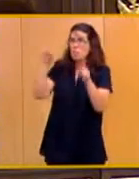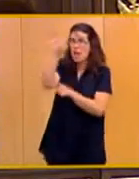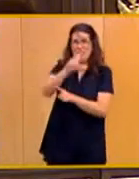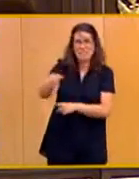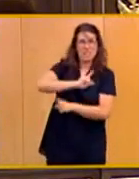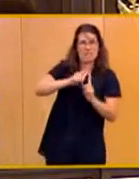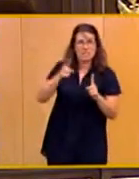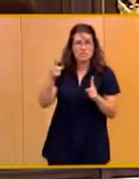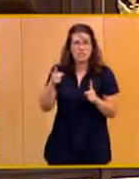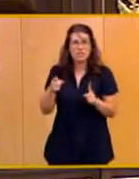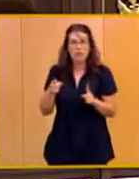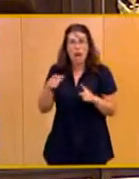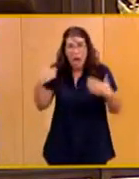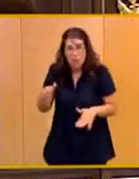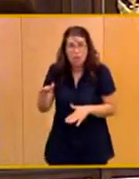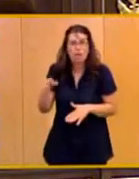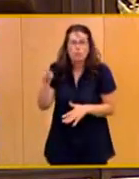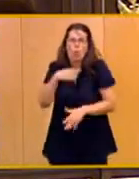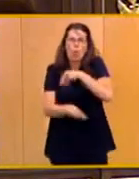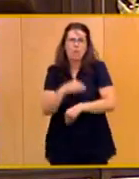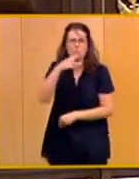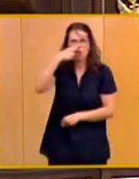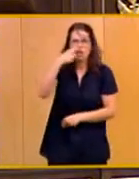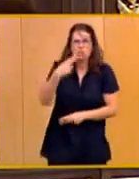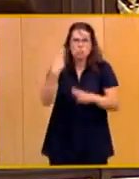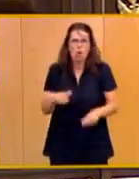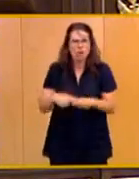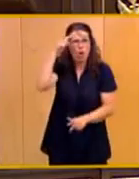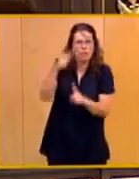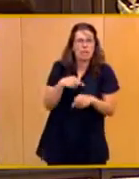lo hizo porque pensaba que le interesaba políticamente en sus objetivos a corto plazo.